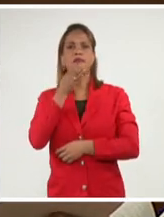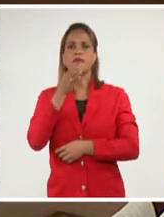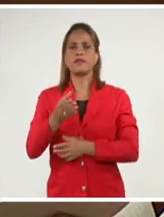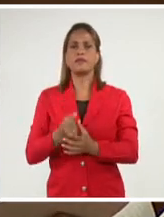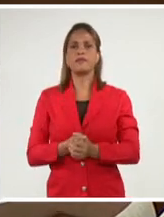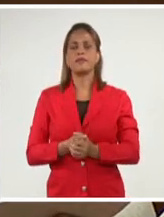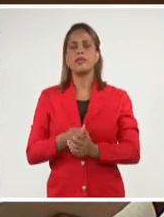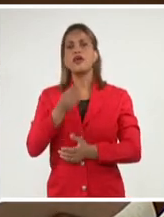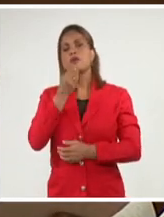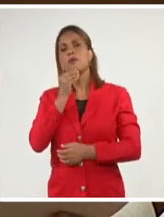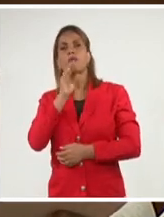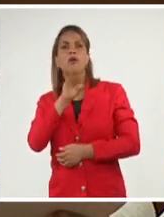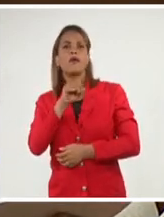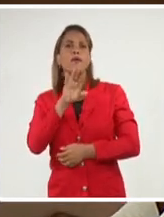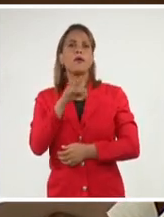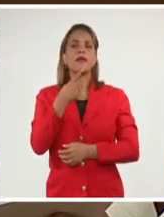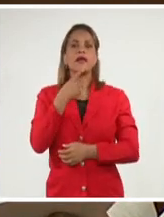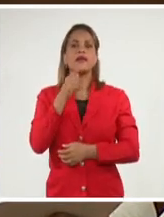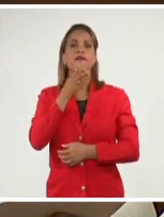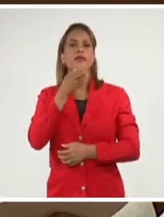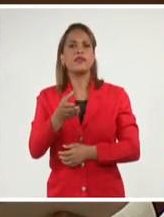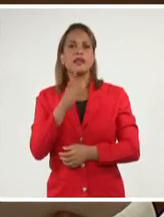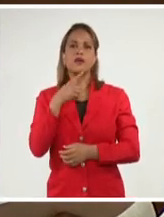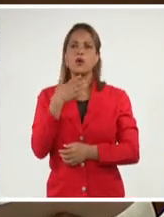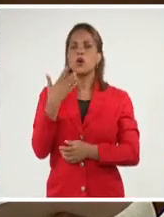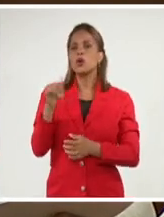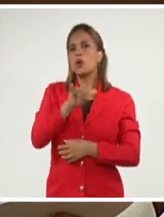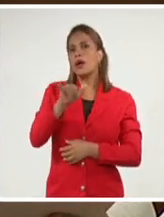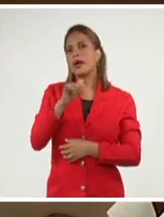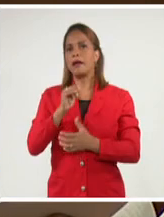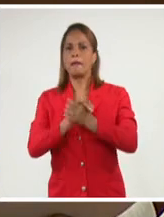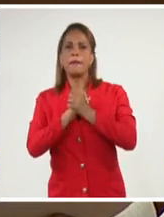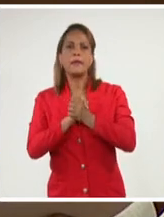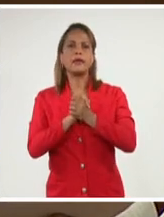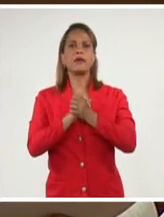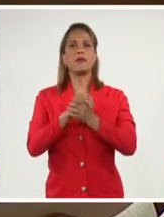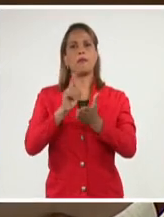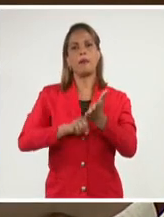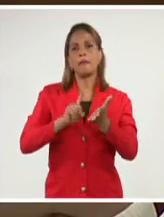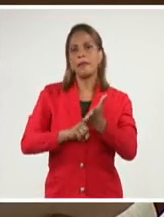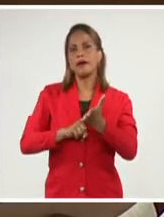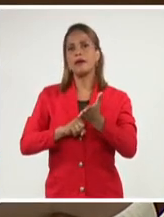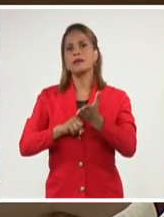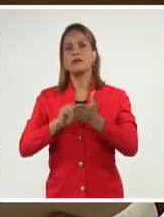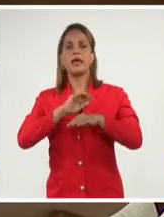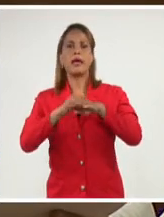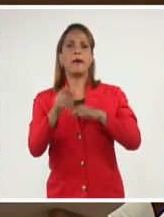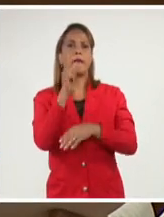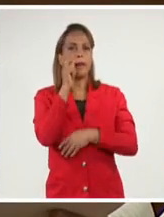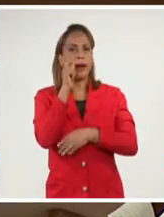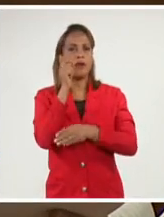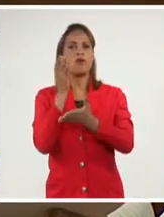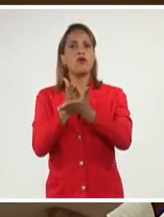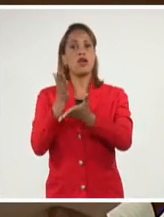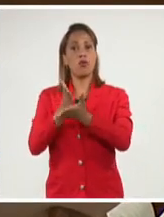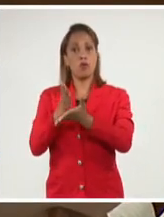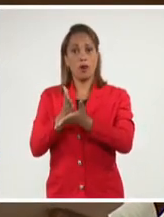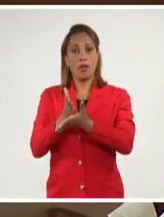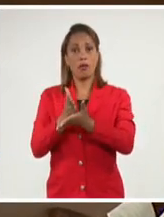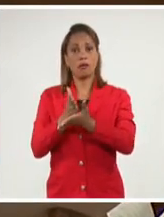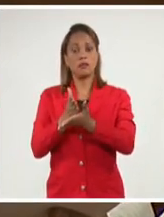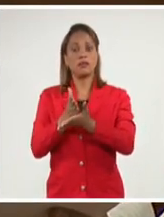describir como amigo, como padre, como hermano, como educador, como visionario,